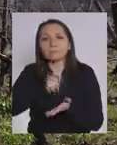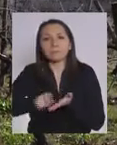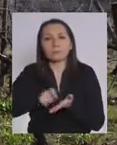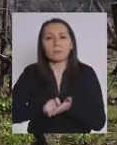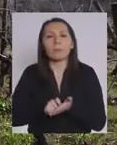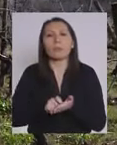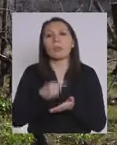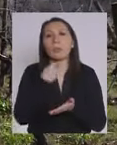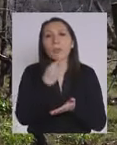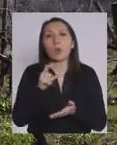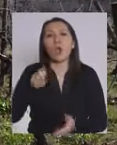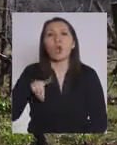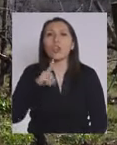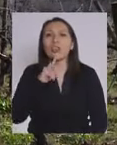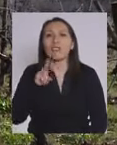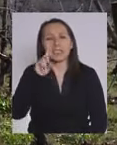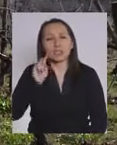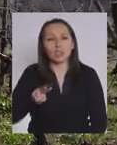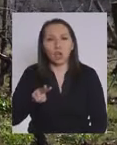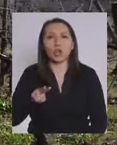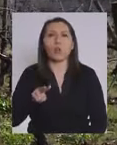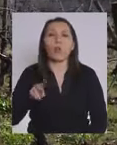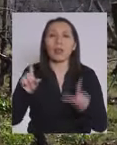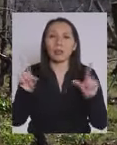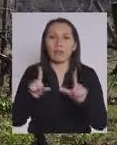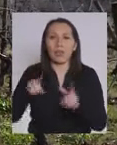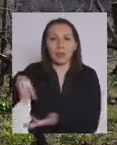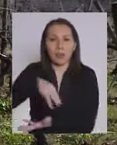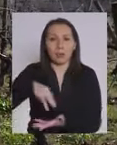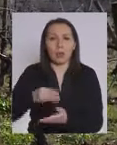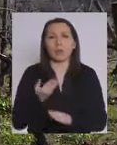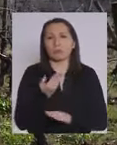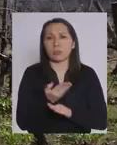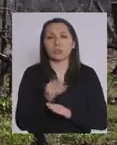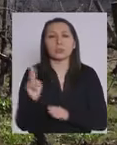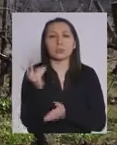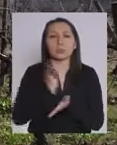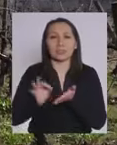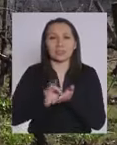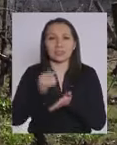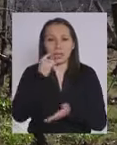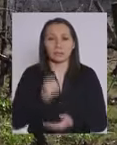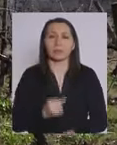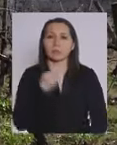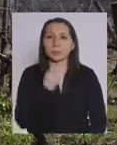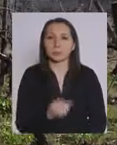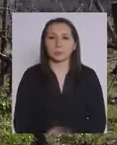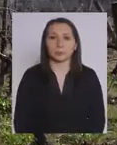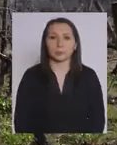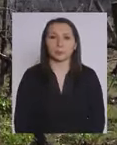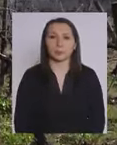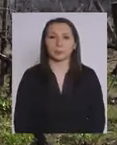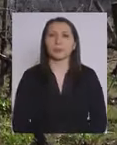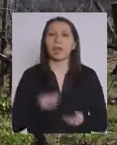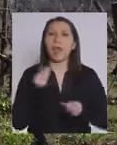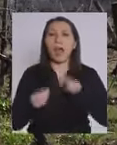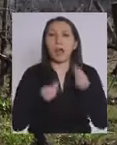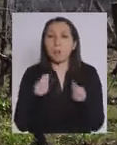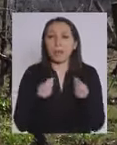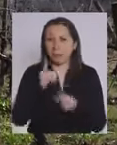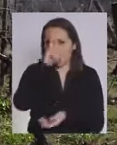de contrición televisión de maule por el subsecretario por favor subsecretario qué pasa con los